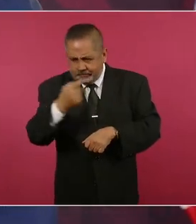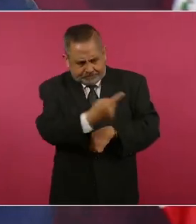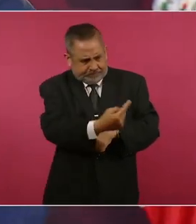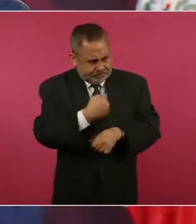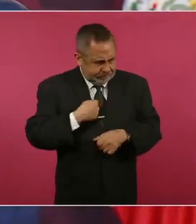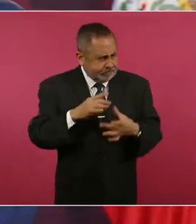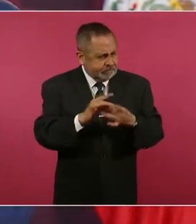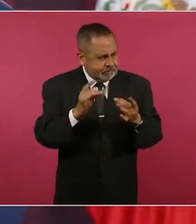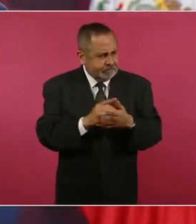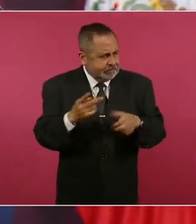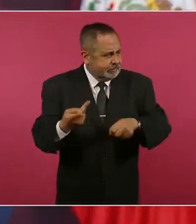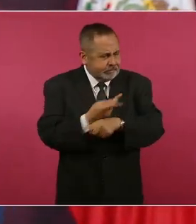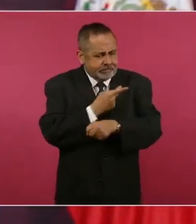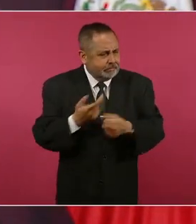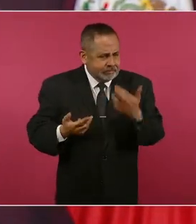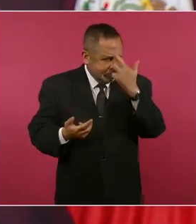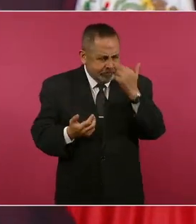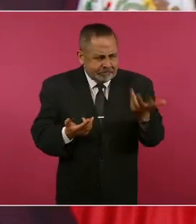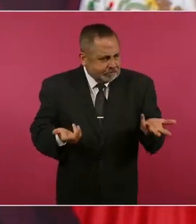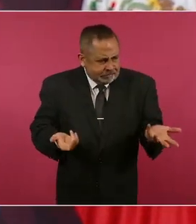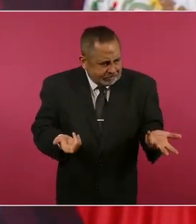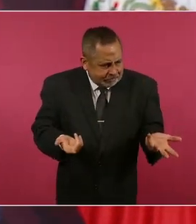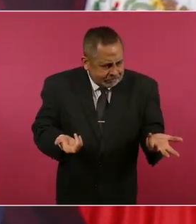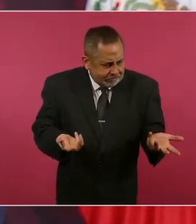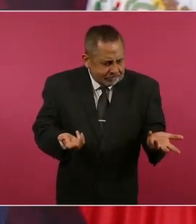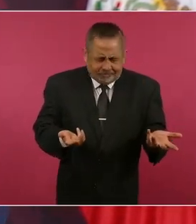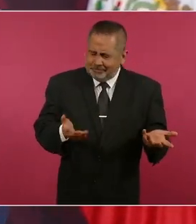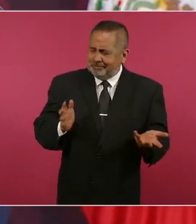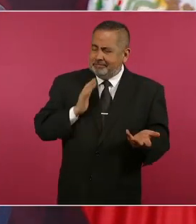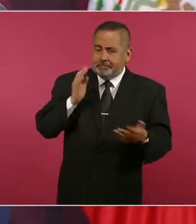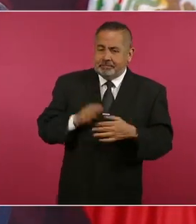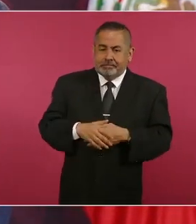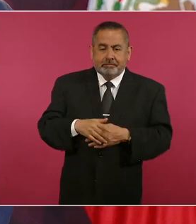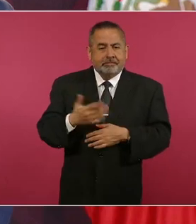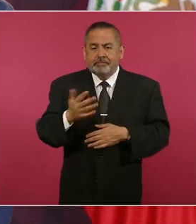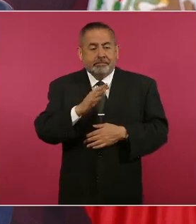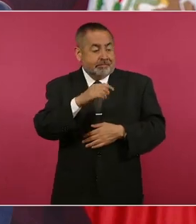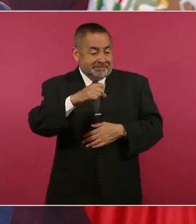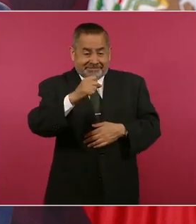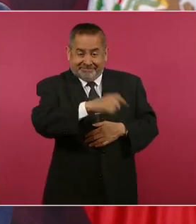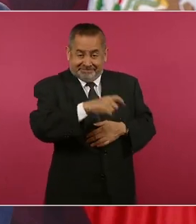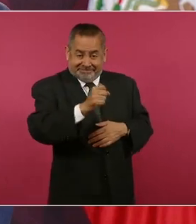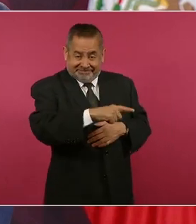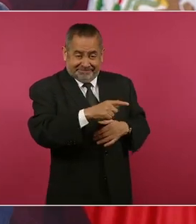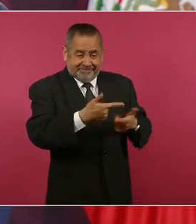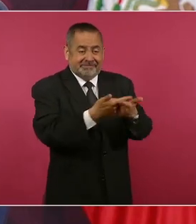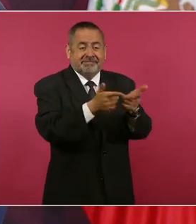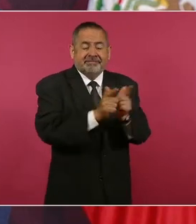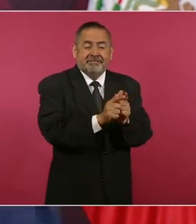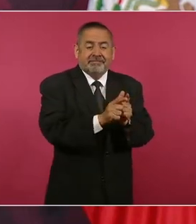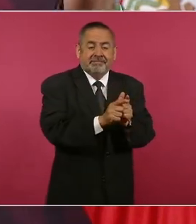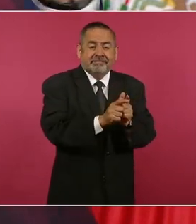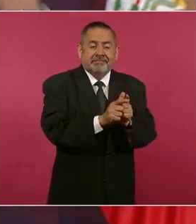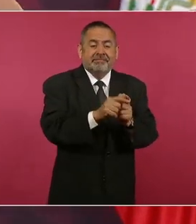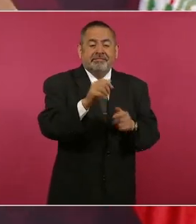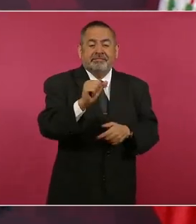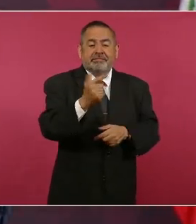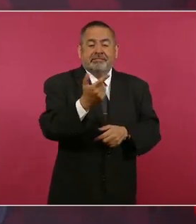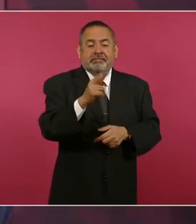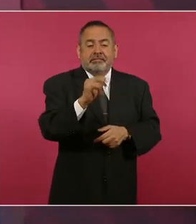de estas organizaciones, de repente ellos mismos, los que